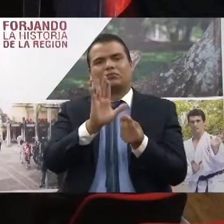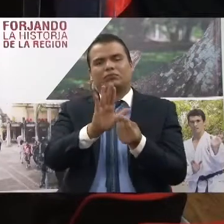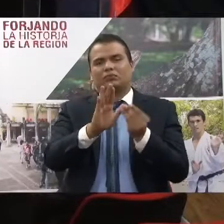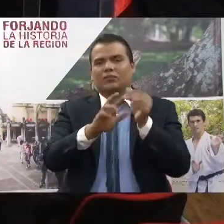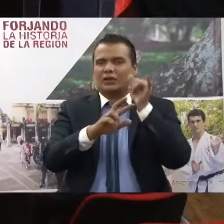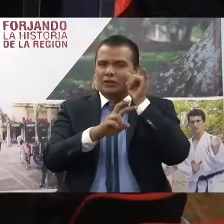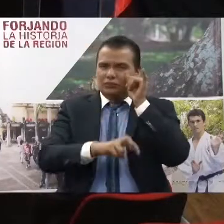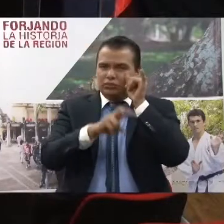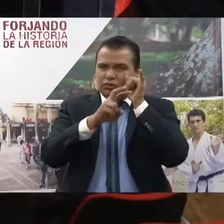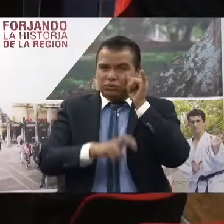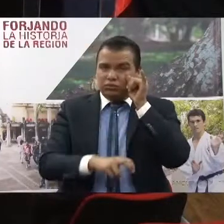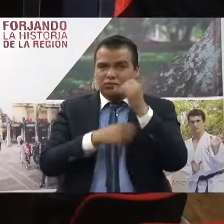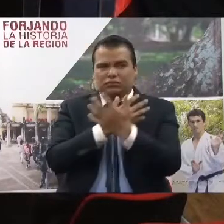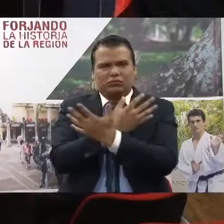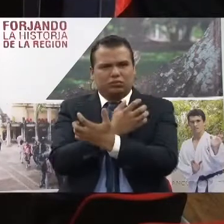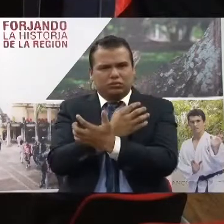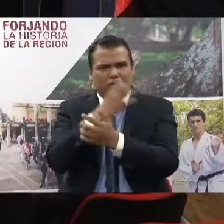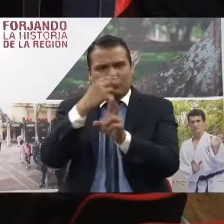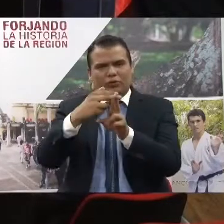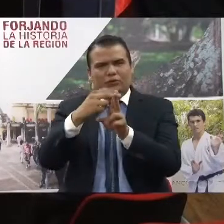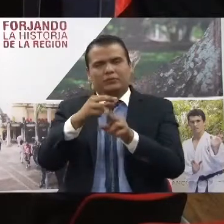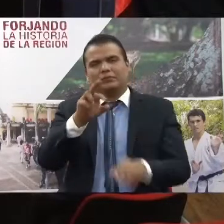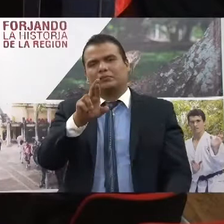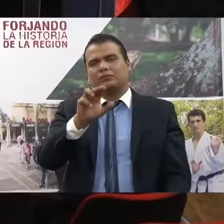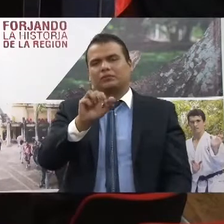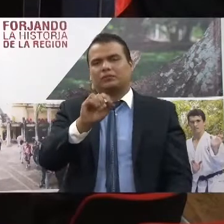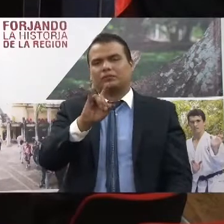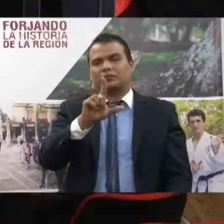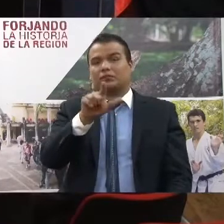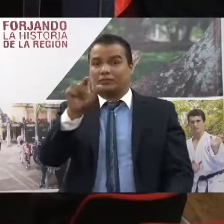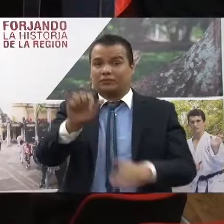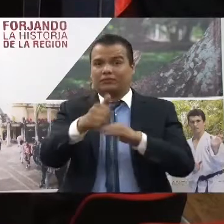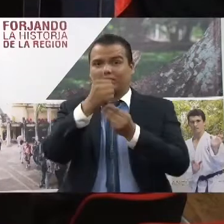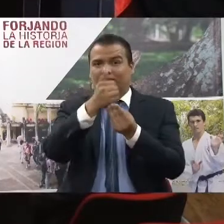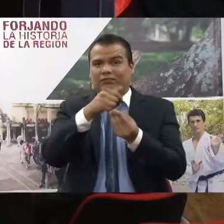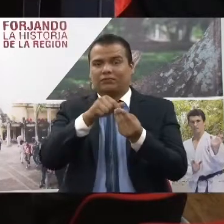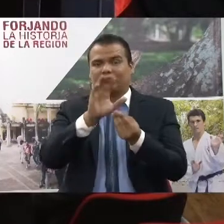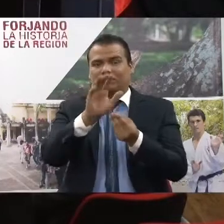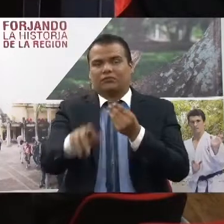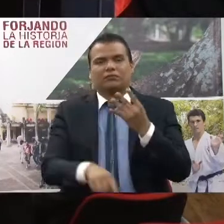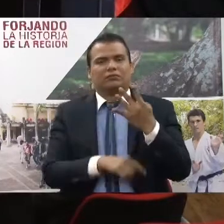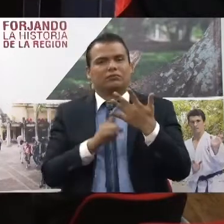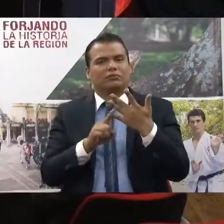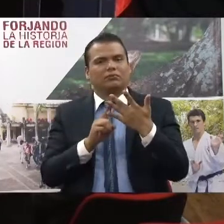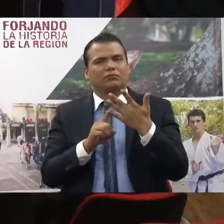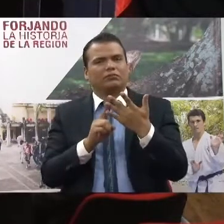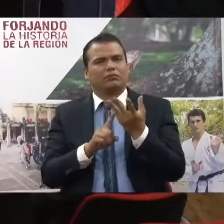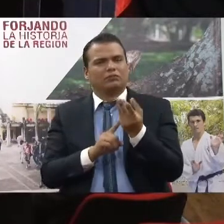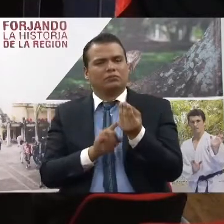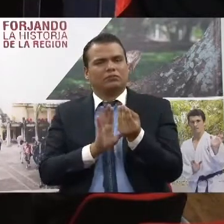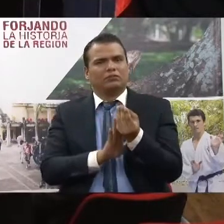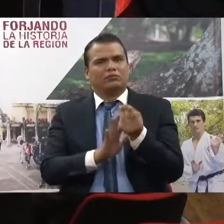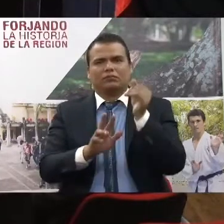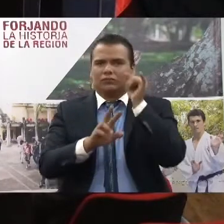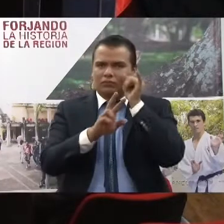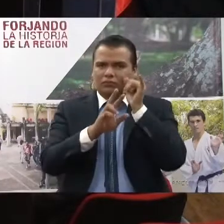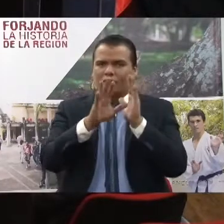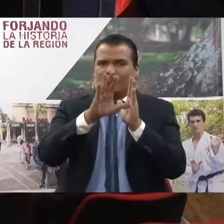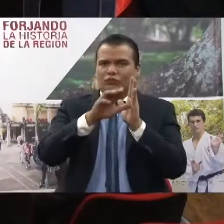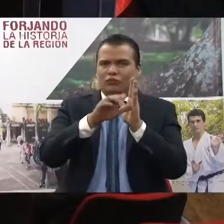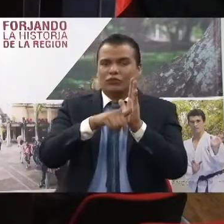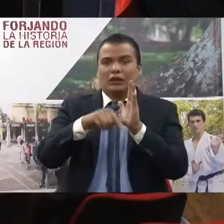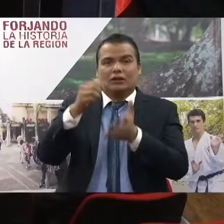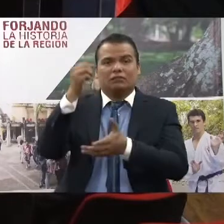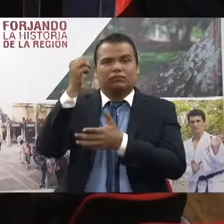de Ciencias Naturales y Exactas, profesor José Raúl Quintero Henao. El señor decano de la Facultad de Ciencias Sociales